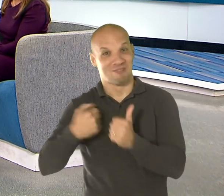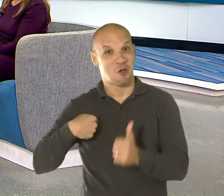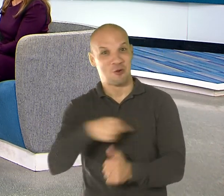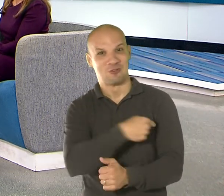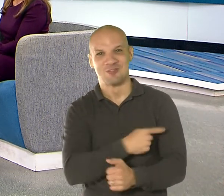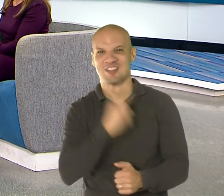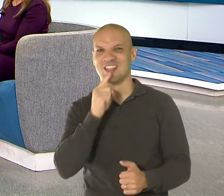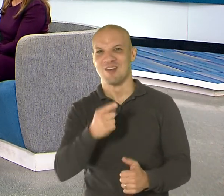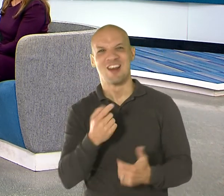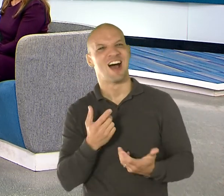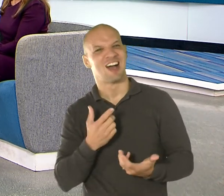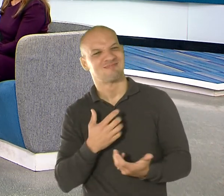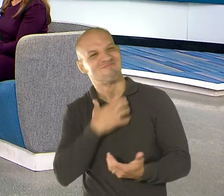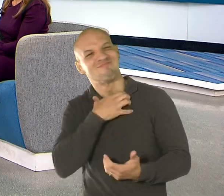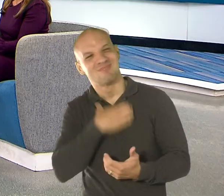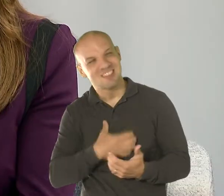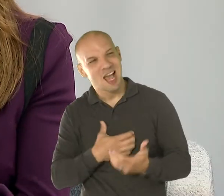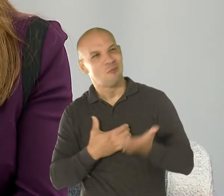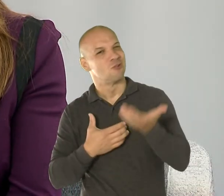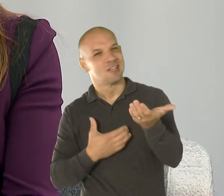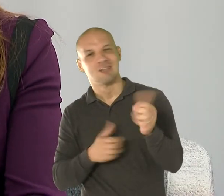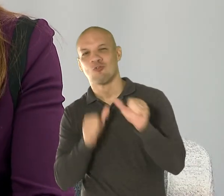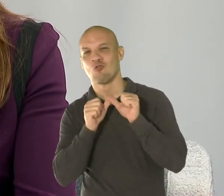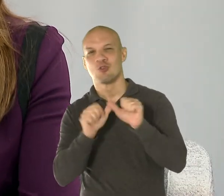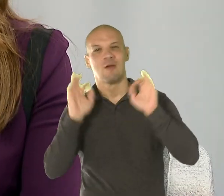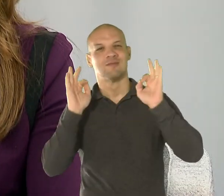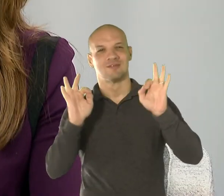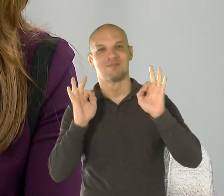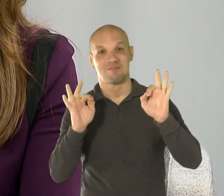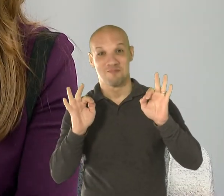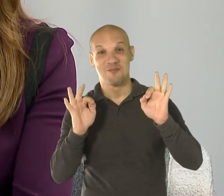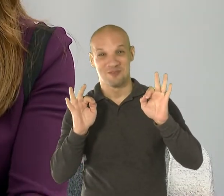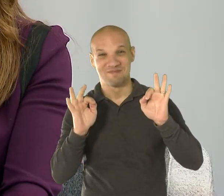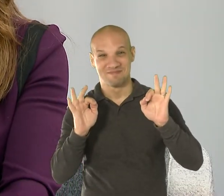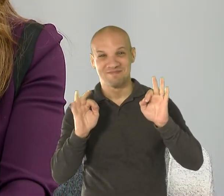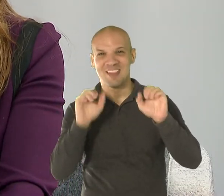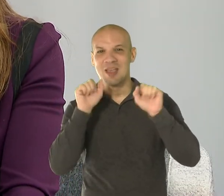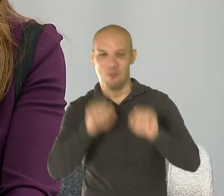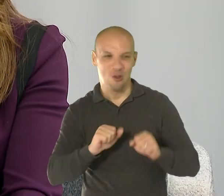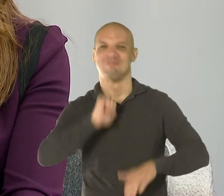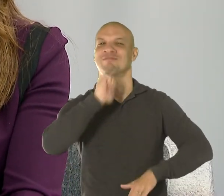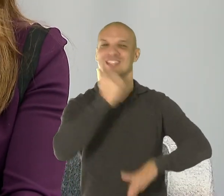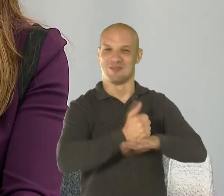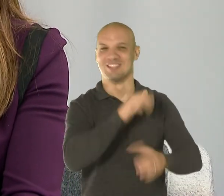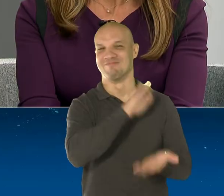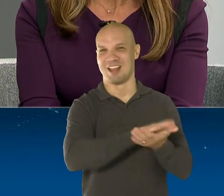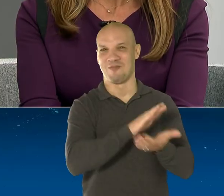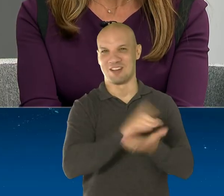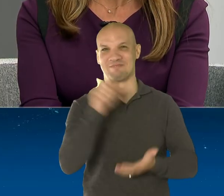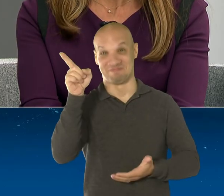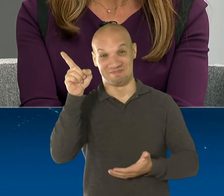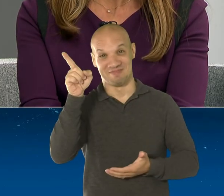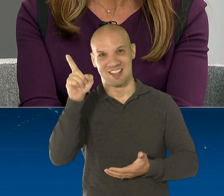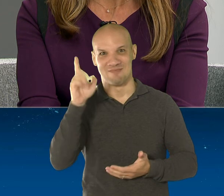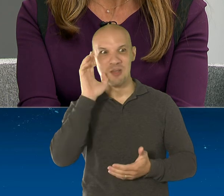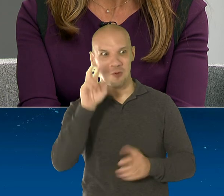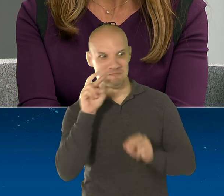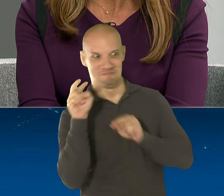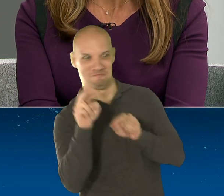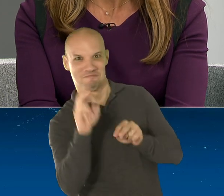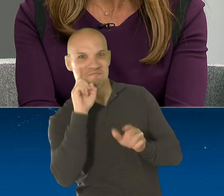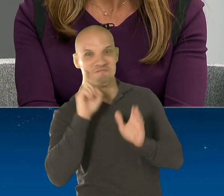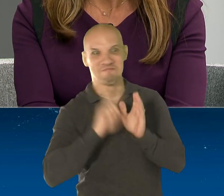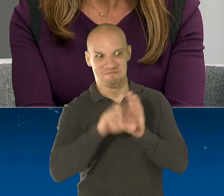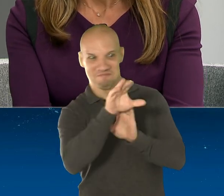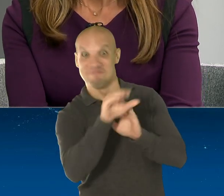deseamos que esté muy bien y que pueda desarrollar en efecto esa escuela. Allá estaremos también para reseñar